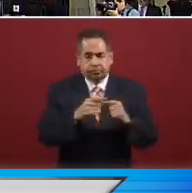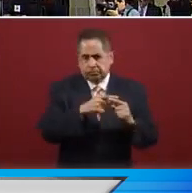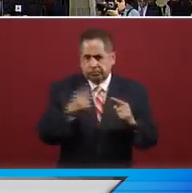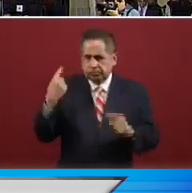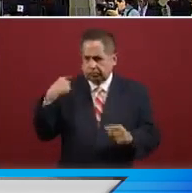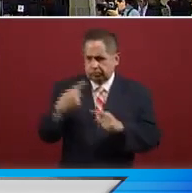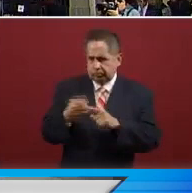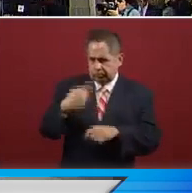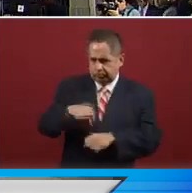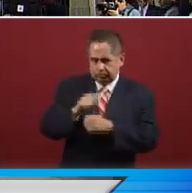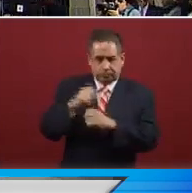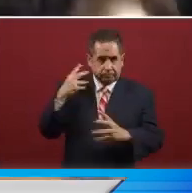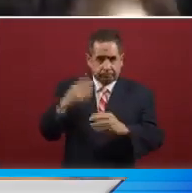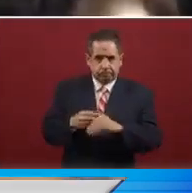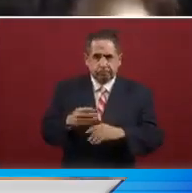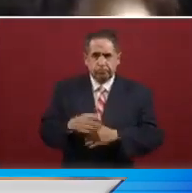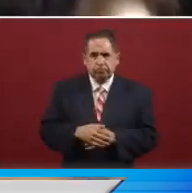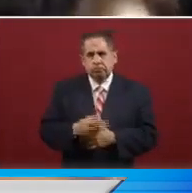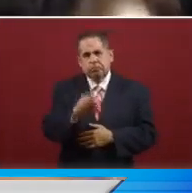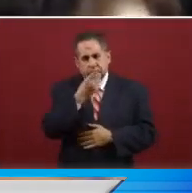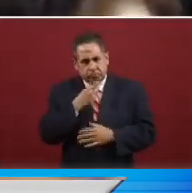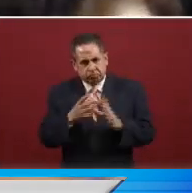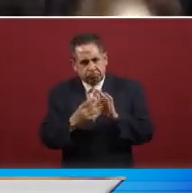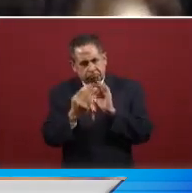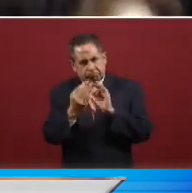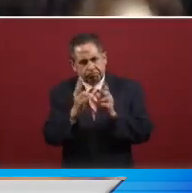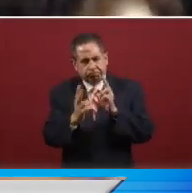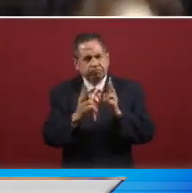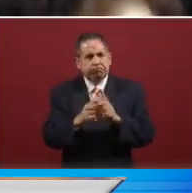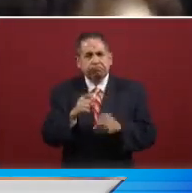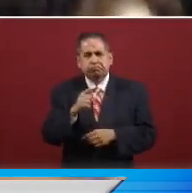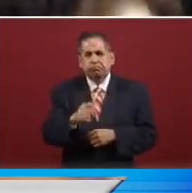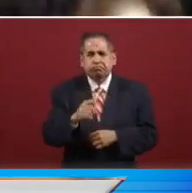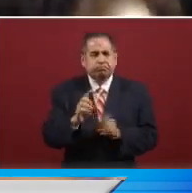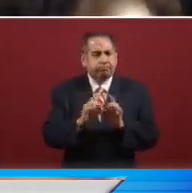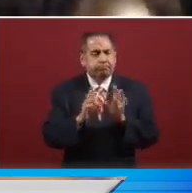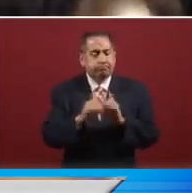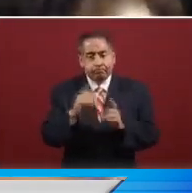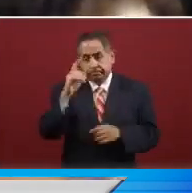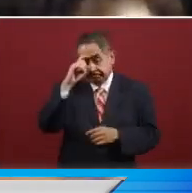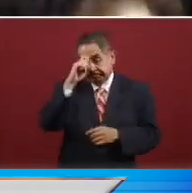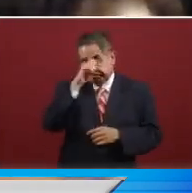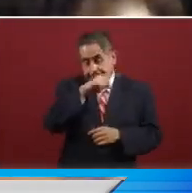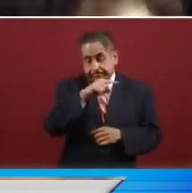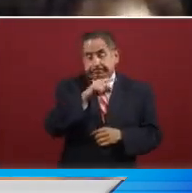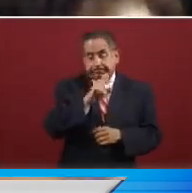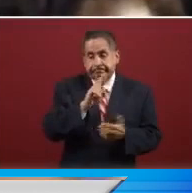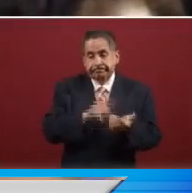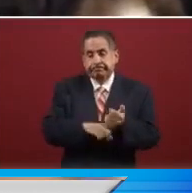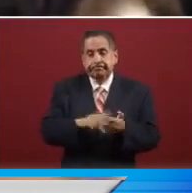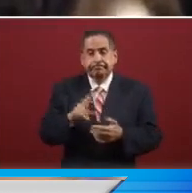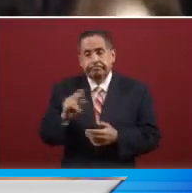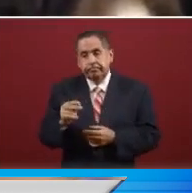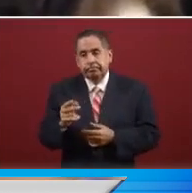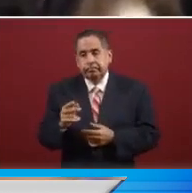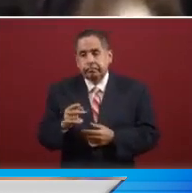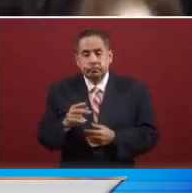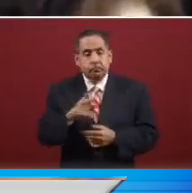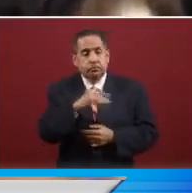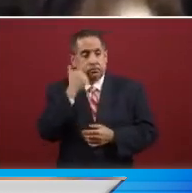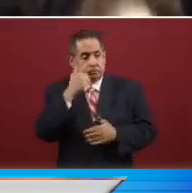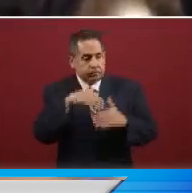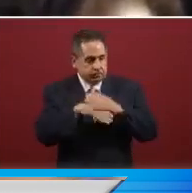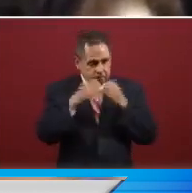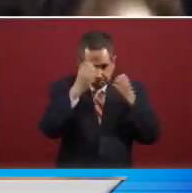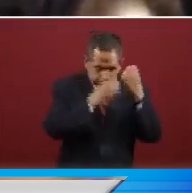Gascom a 16.78 por kilogramo. Y finalmente gas LP estacionario marca Gascom a 9.38 por litro. Fuentes